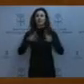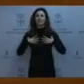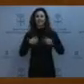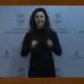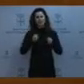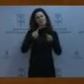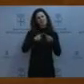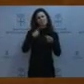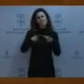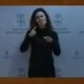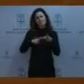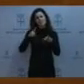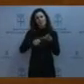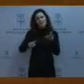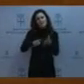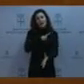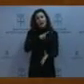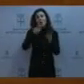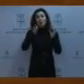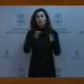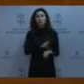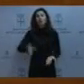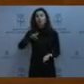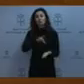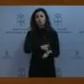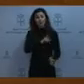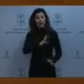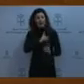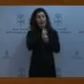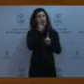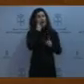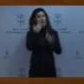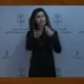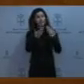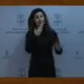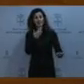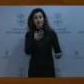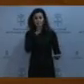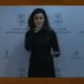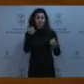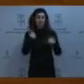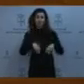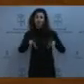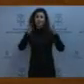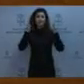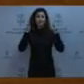otras muchas en la bancada de la oposición. Están en fin de ciclo.